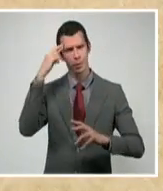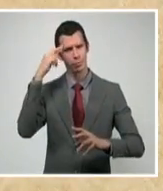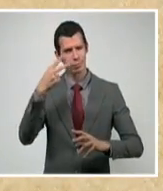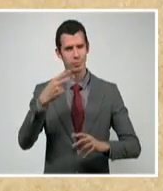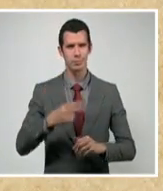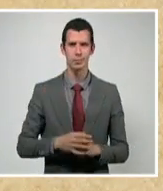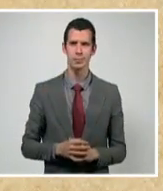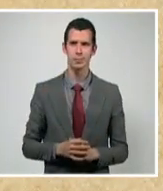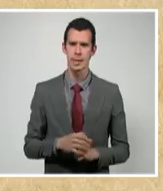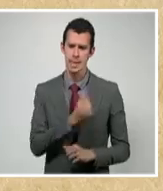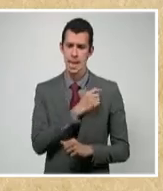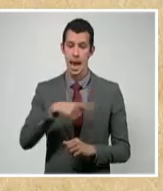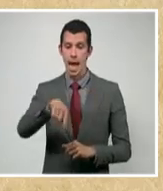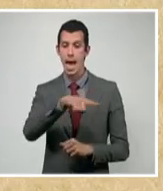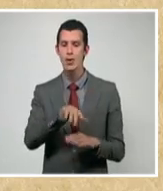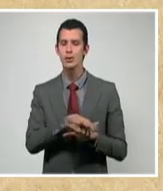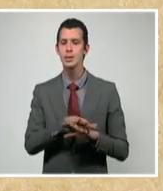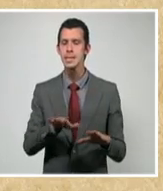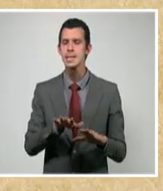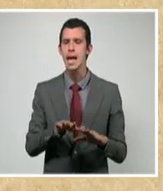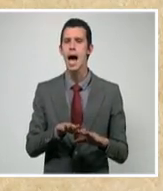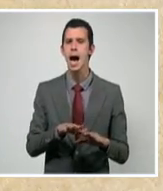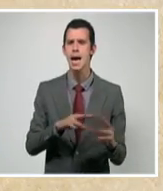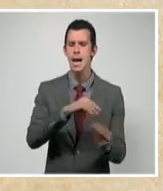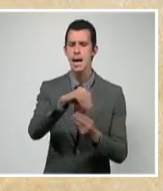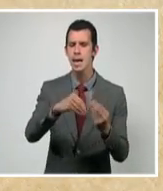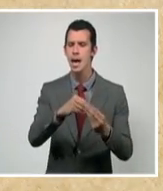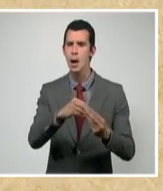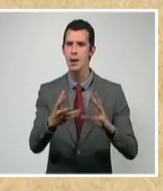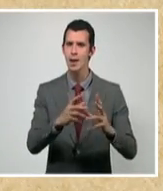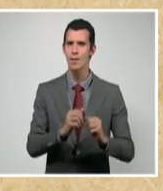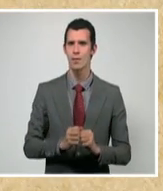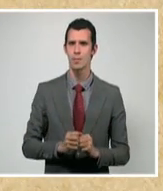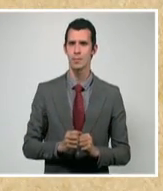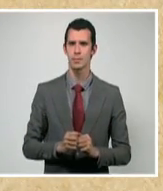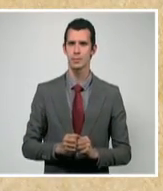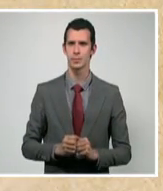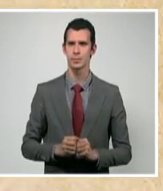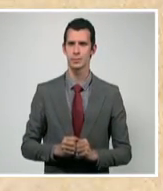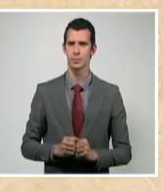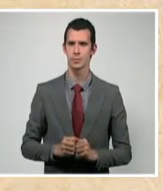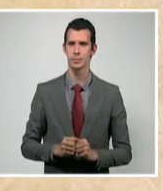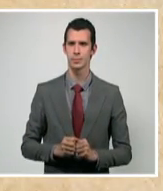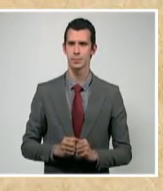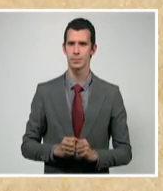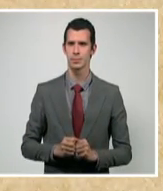víctimas lleguen a comprender y compartir la lógica de sus verdugos.